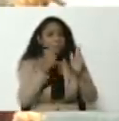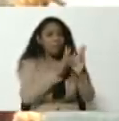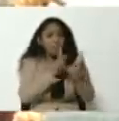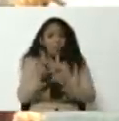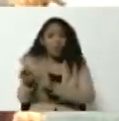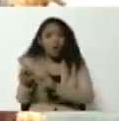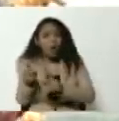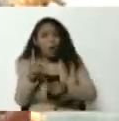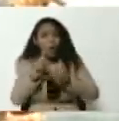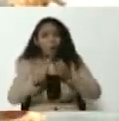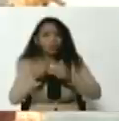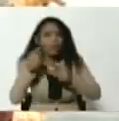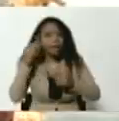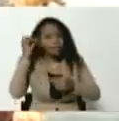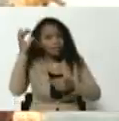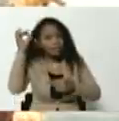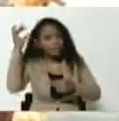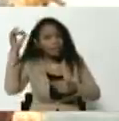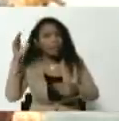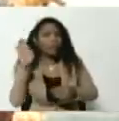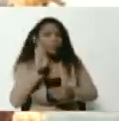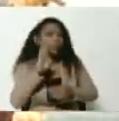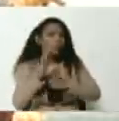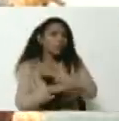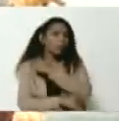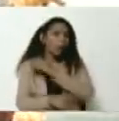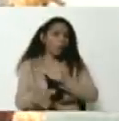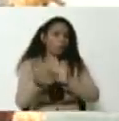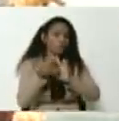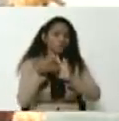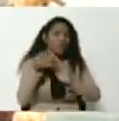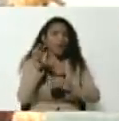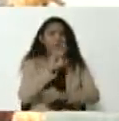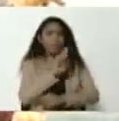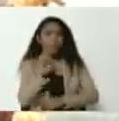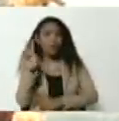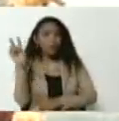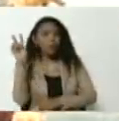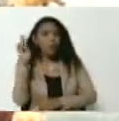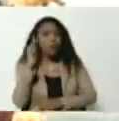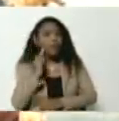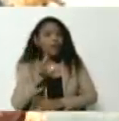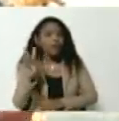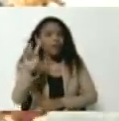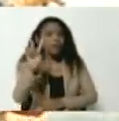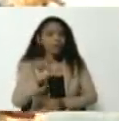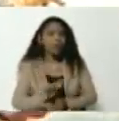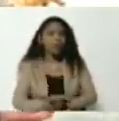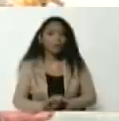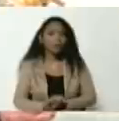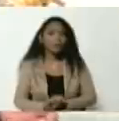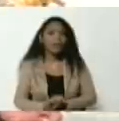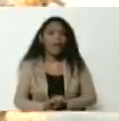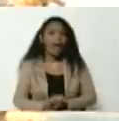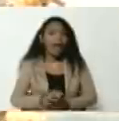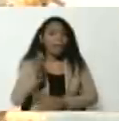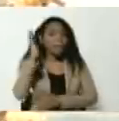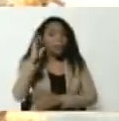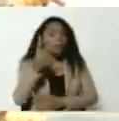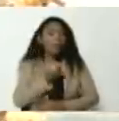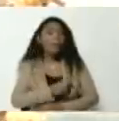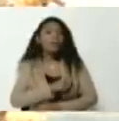perpetrar hechos de corrupción contra la República Bolivariana de Venezuela. El Parlamento español, por